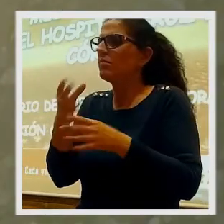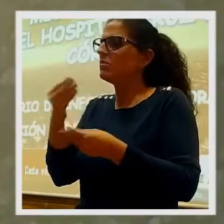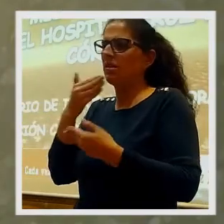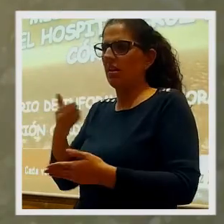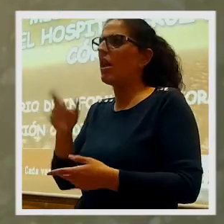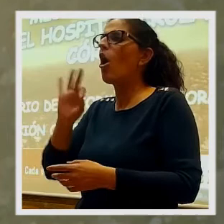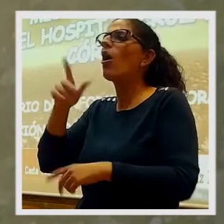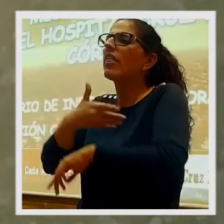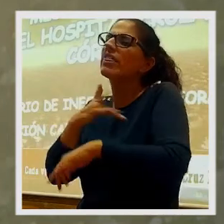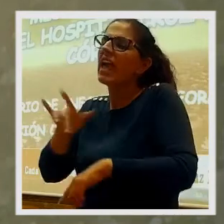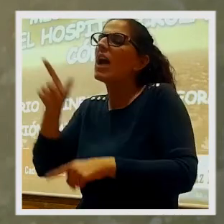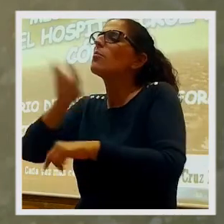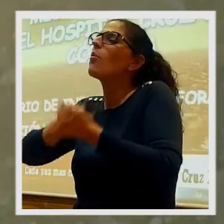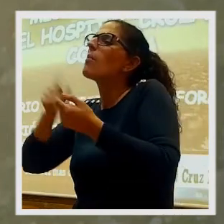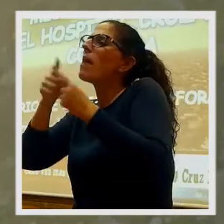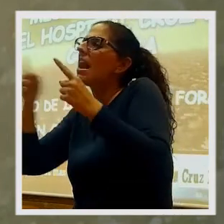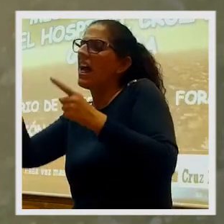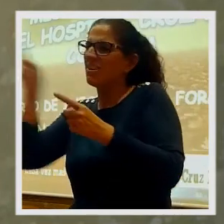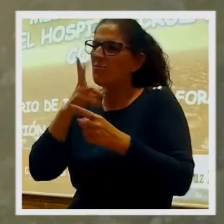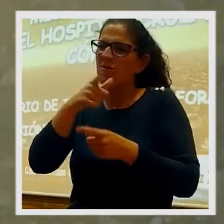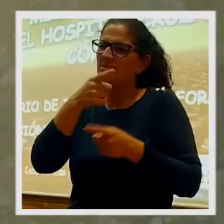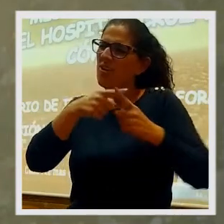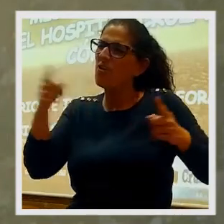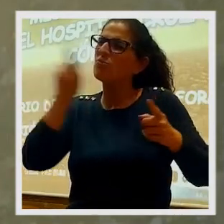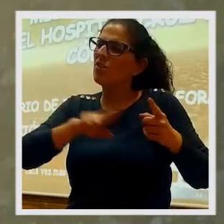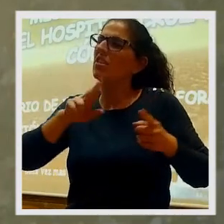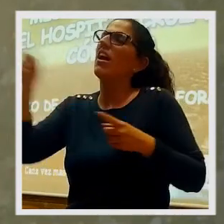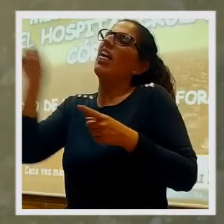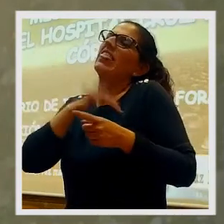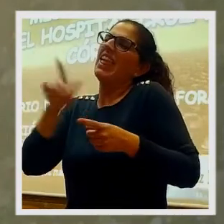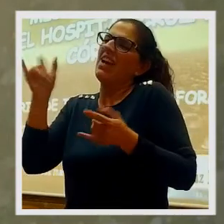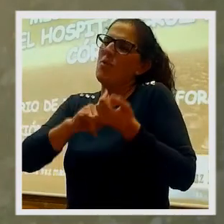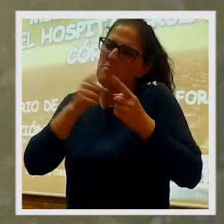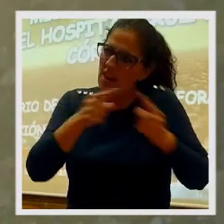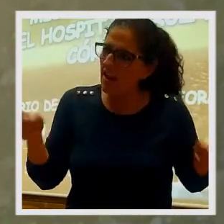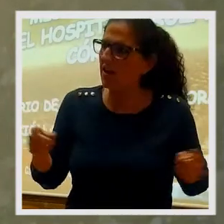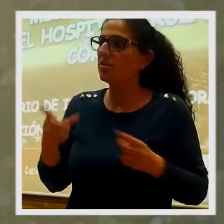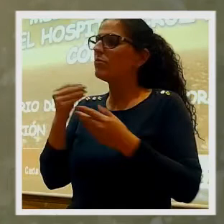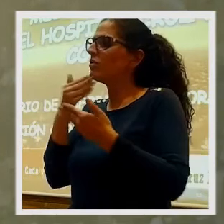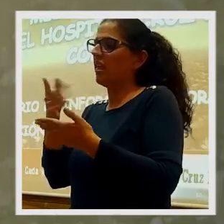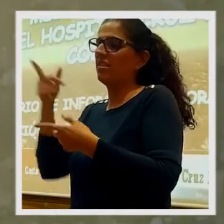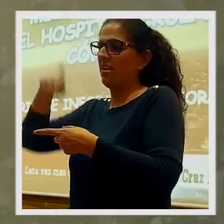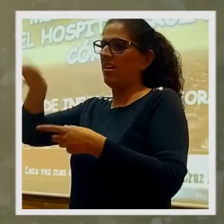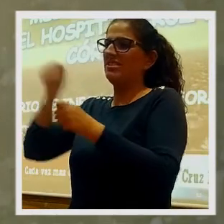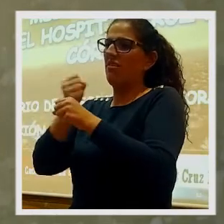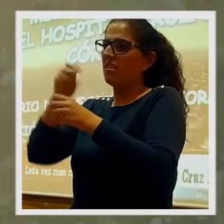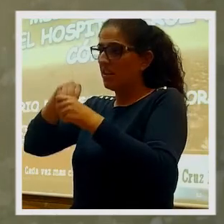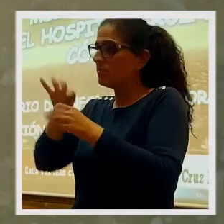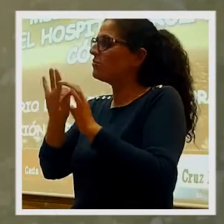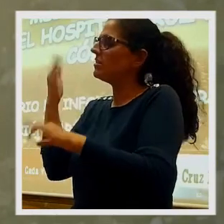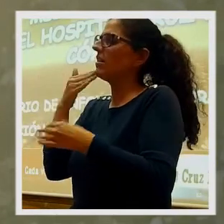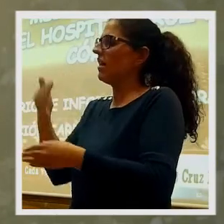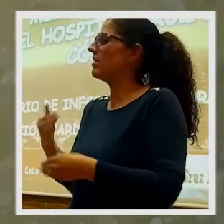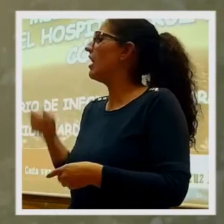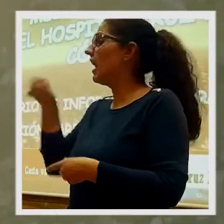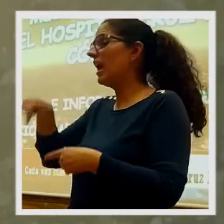mujer. Es de agradecer y son del tipo de cosas que me ayudaron a superar unas estancias tan duras. Este ingreso fue